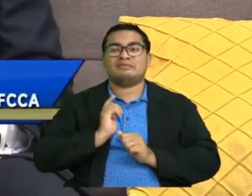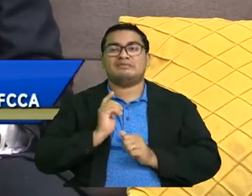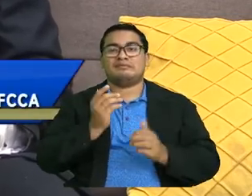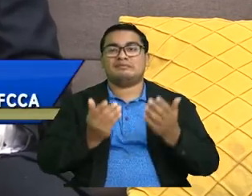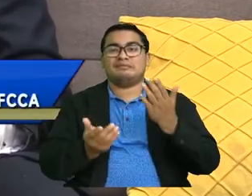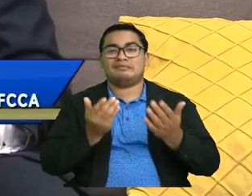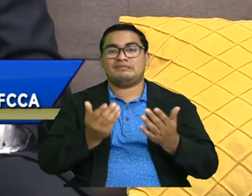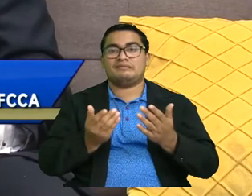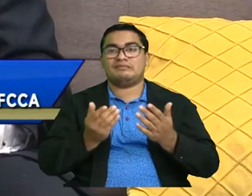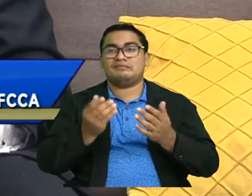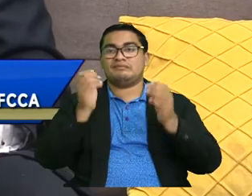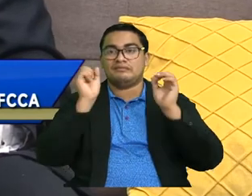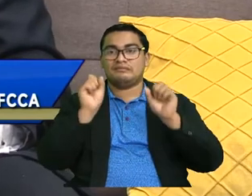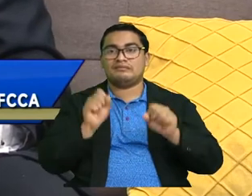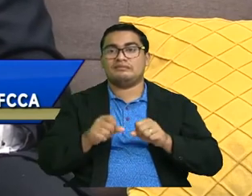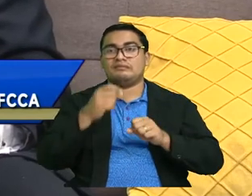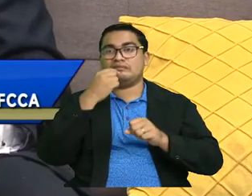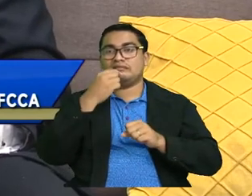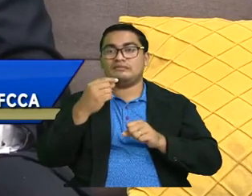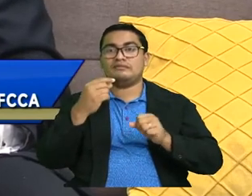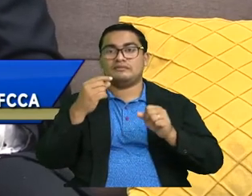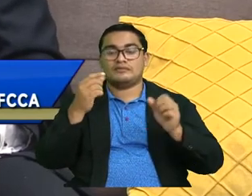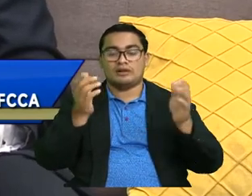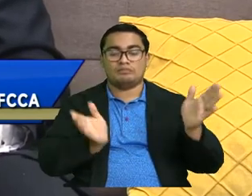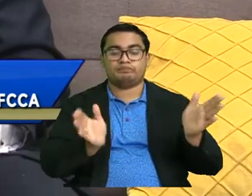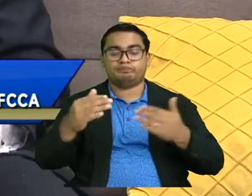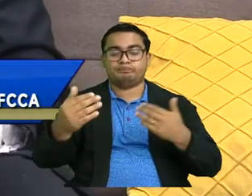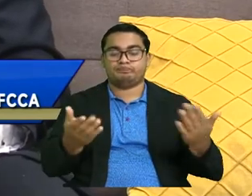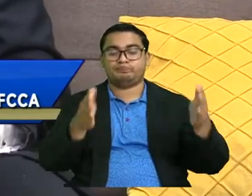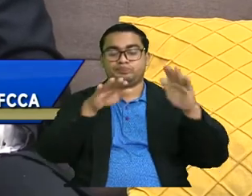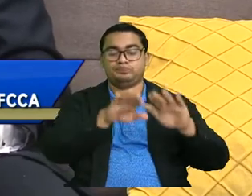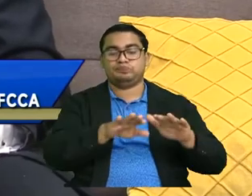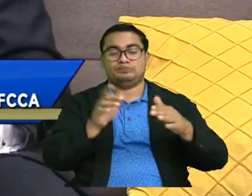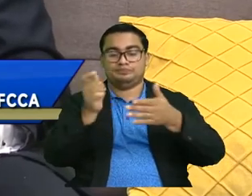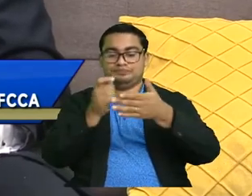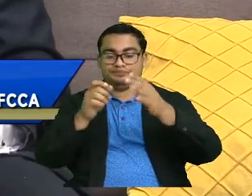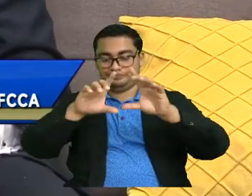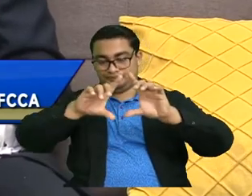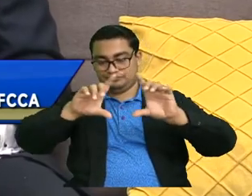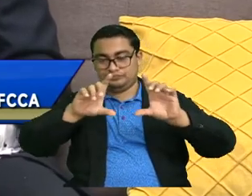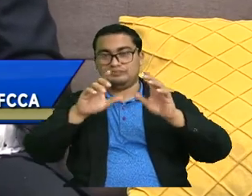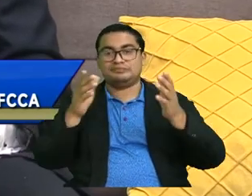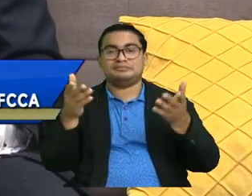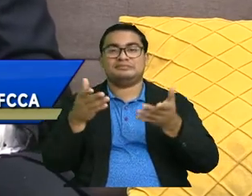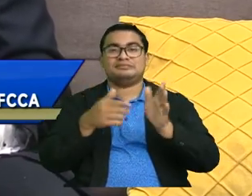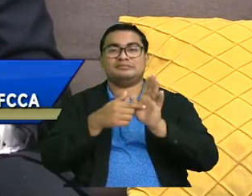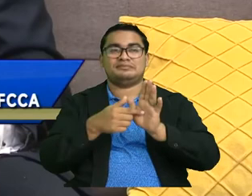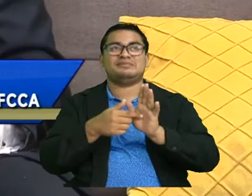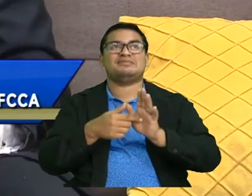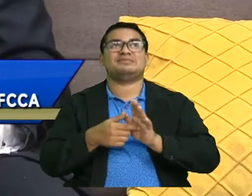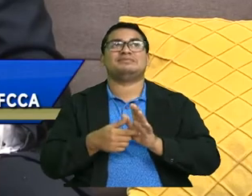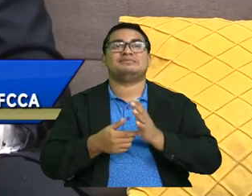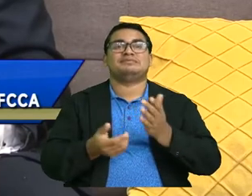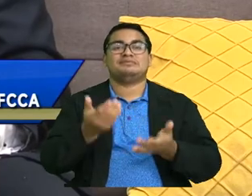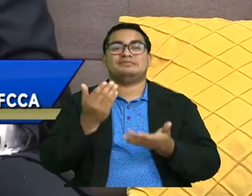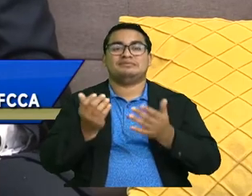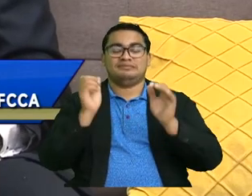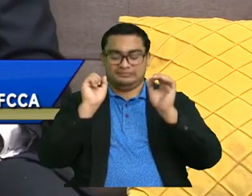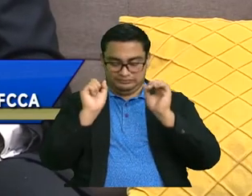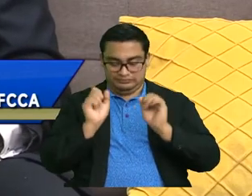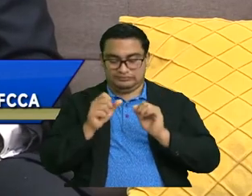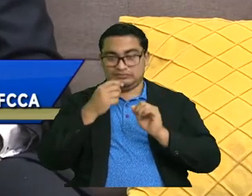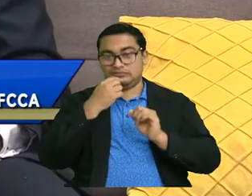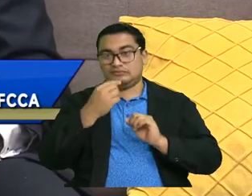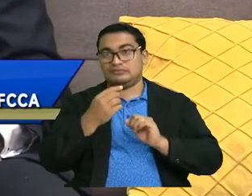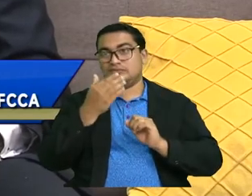una mejoría en el empaquetado, en el diseño, en la presentación. Probablemente haya un producto que es